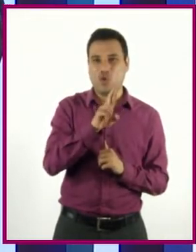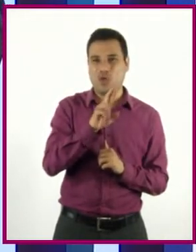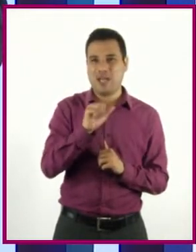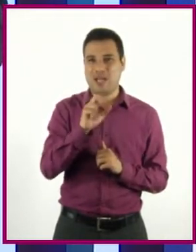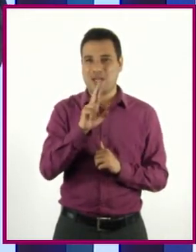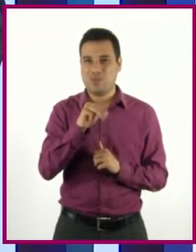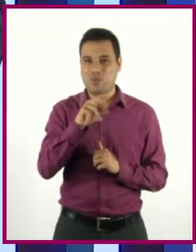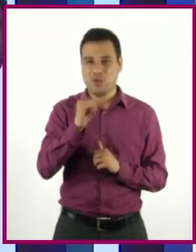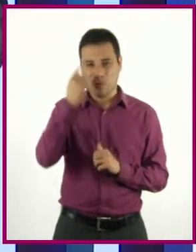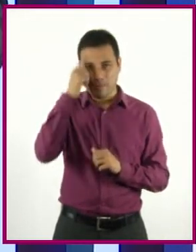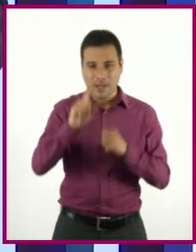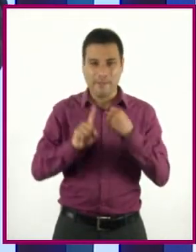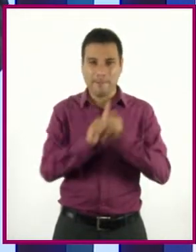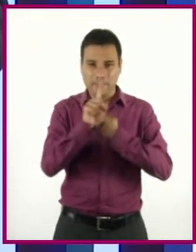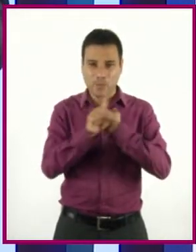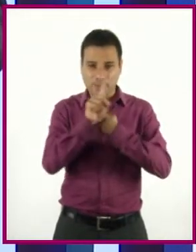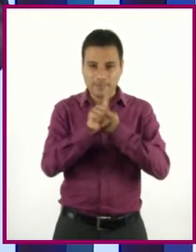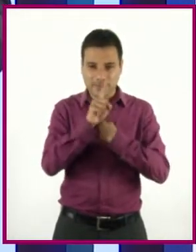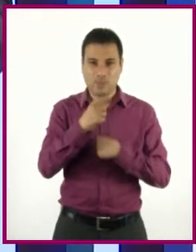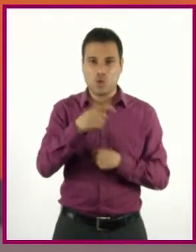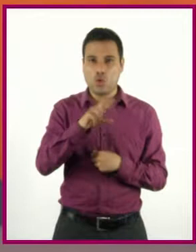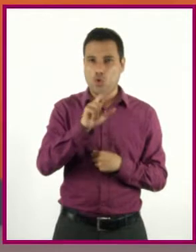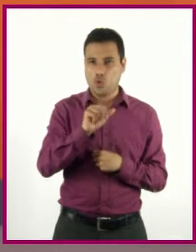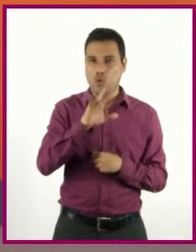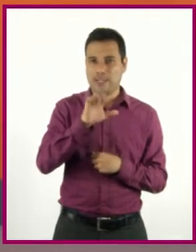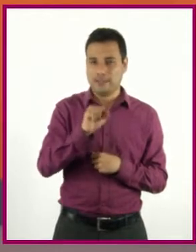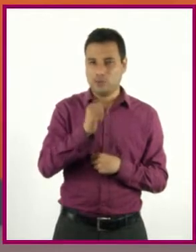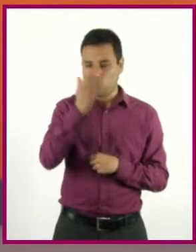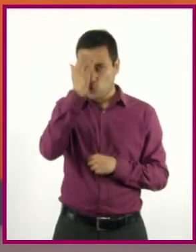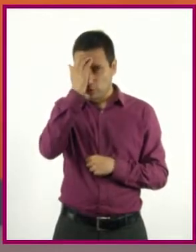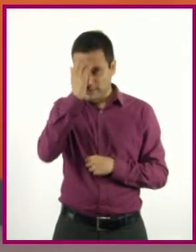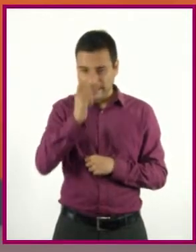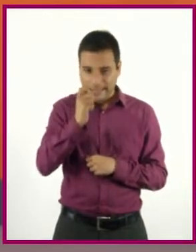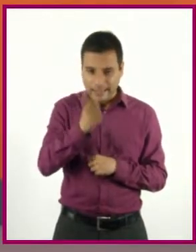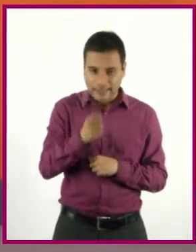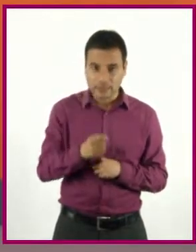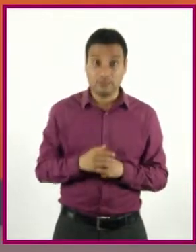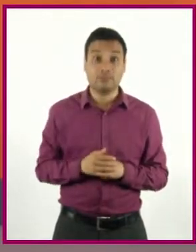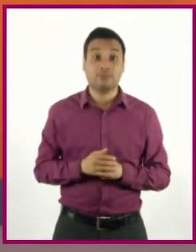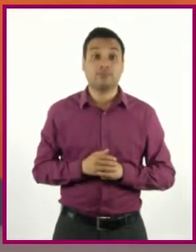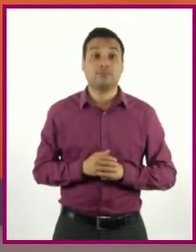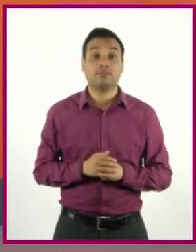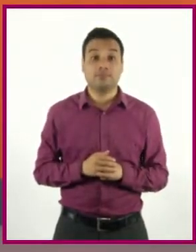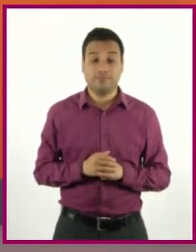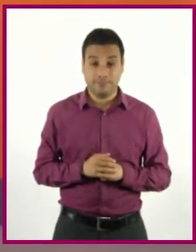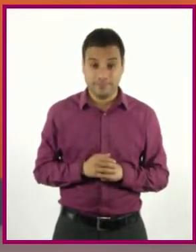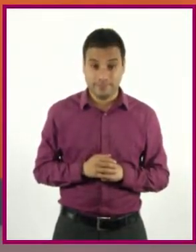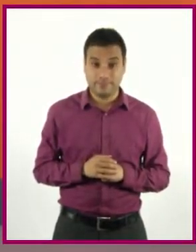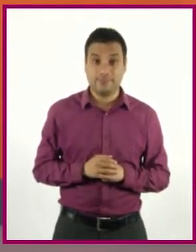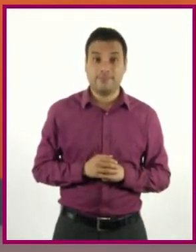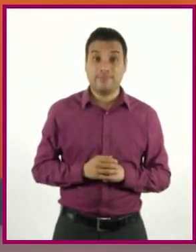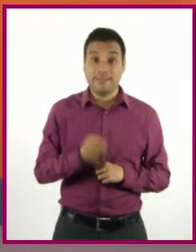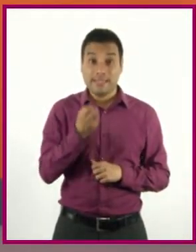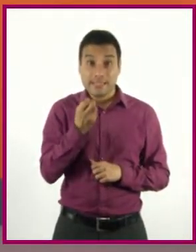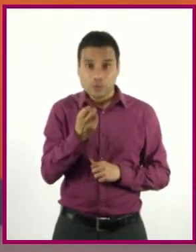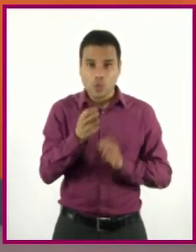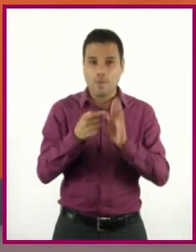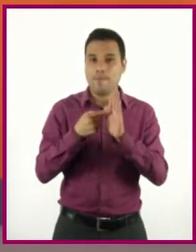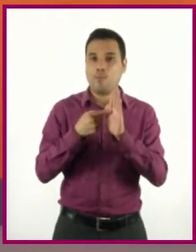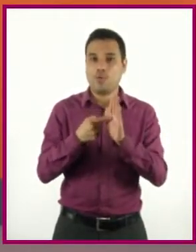problemas relacionados con los quarks de... ¡Vaya! El oscilador armónico es un modelo